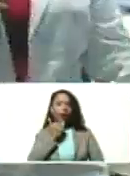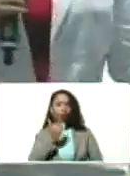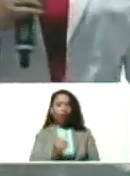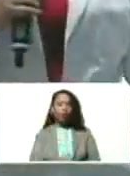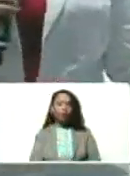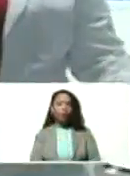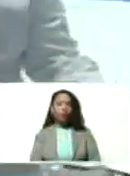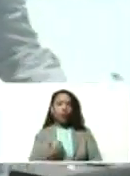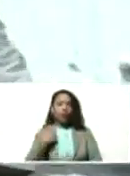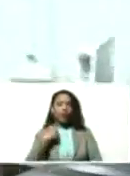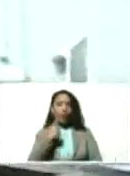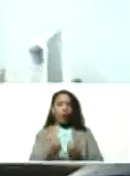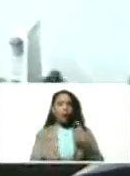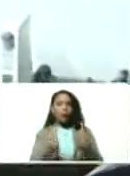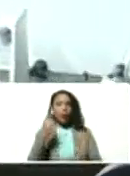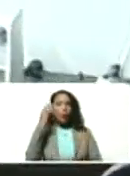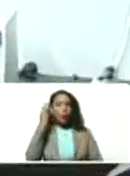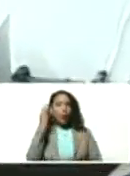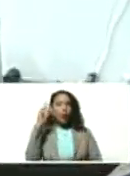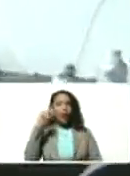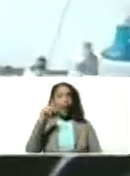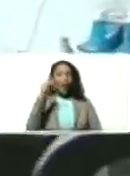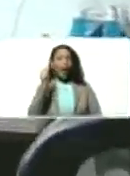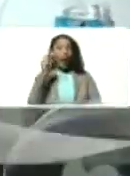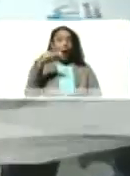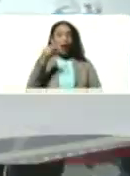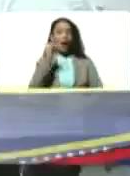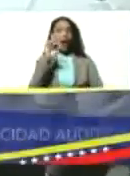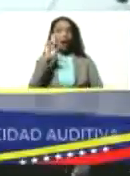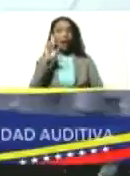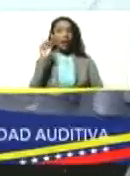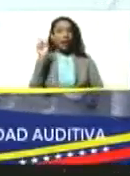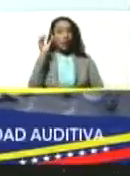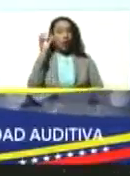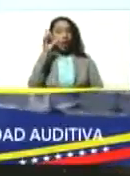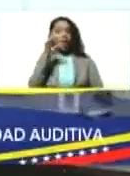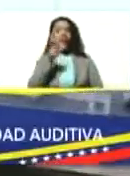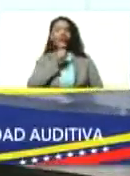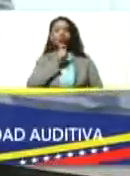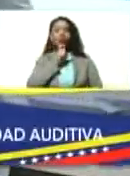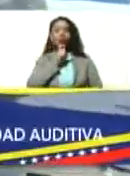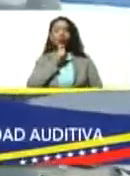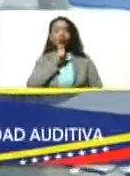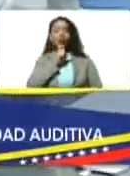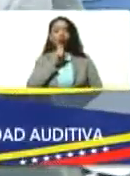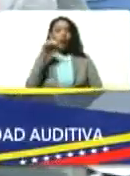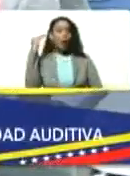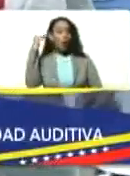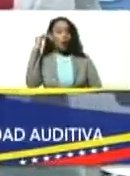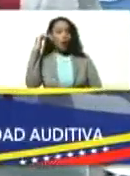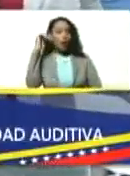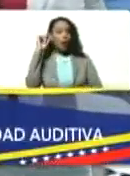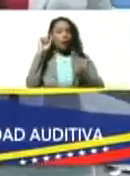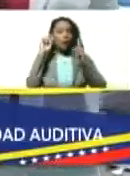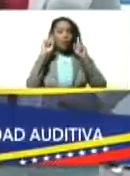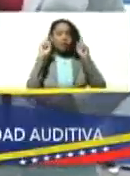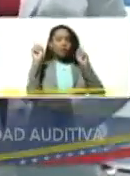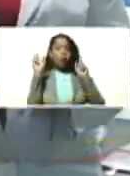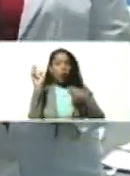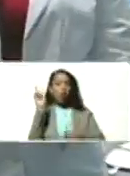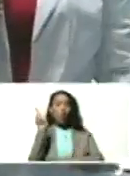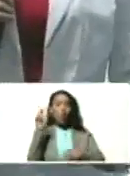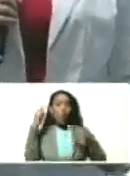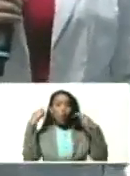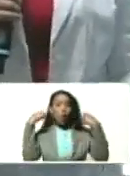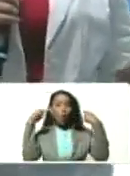Tenemos a la paciente Nair Ortega, que ella tiene una deficiencia auditiva, una hipoacusia auditiva bilateral, pero le vamos a